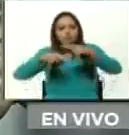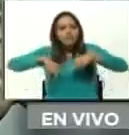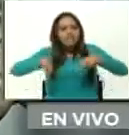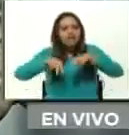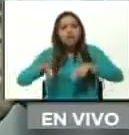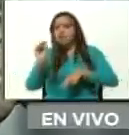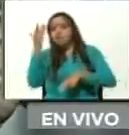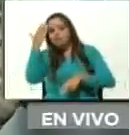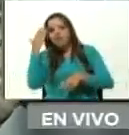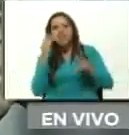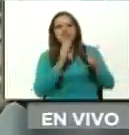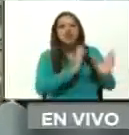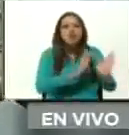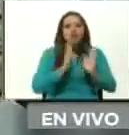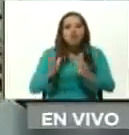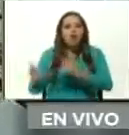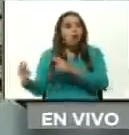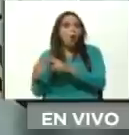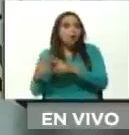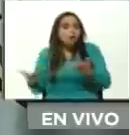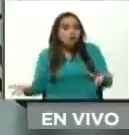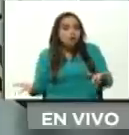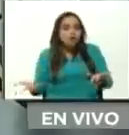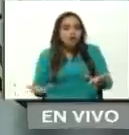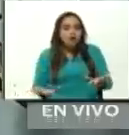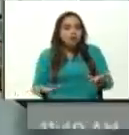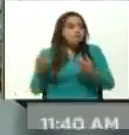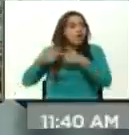ya dan por sentado,